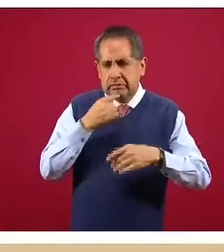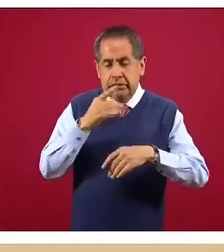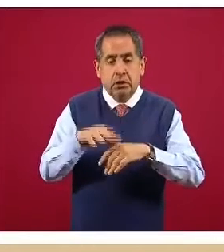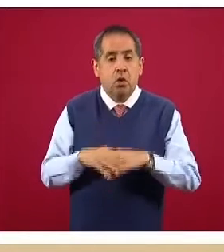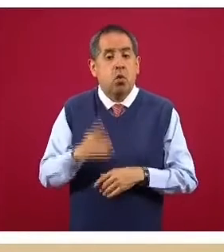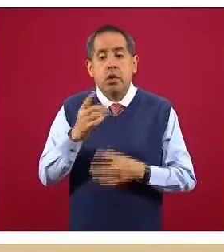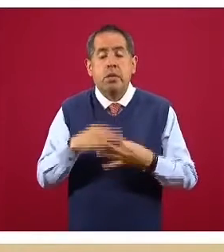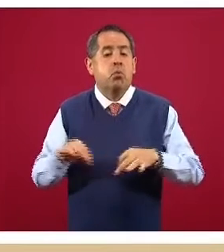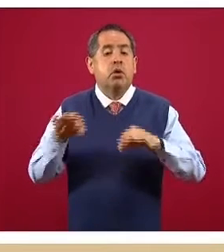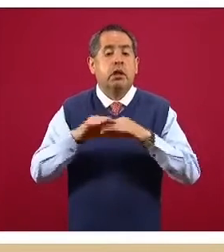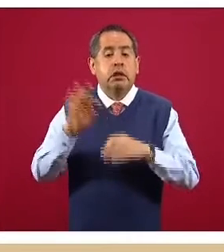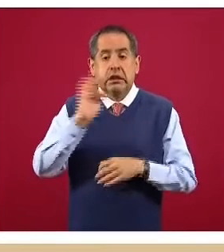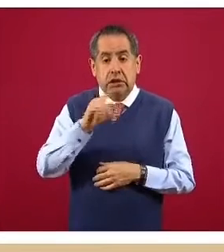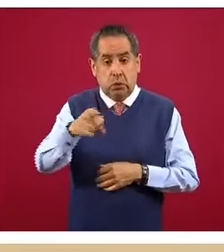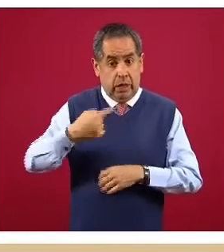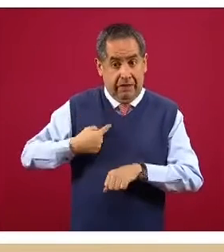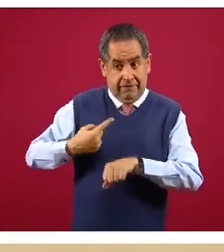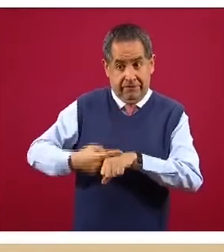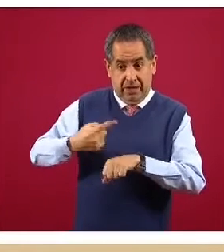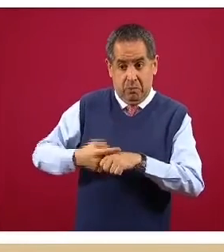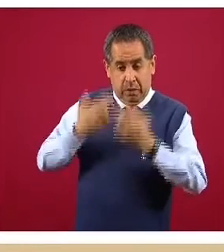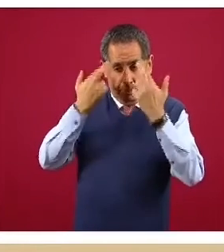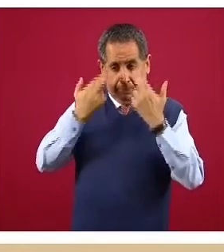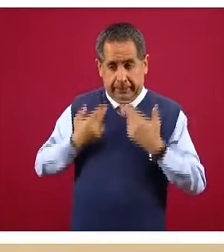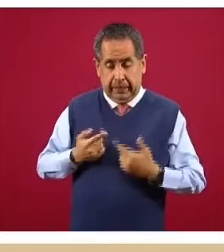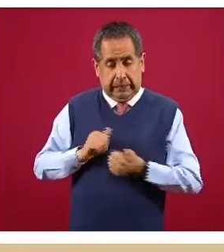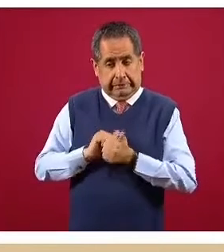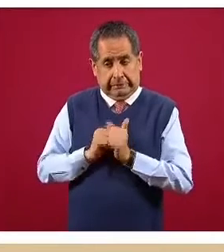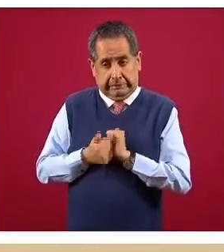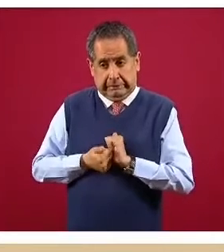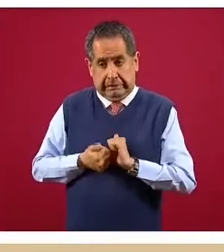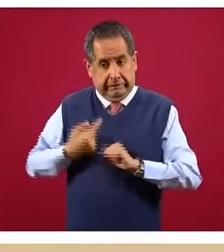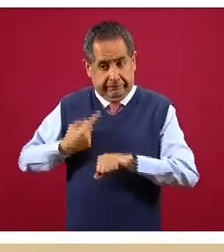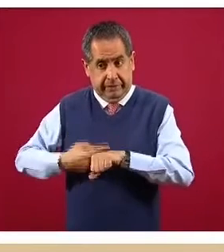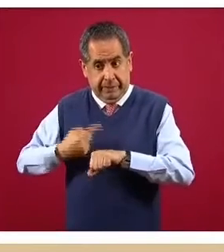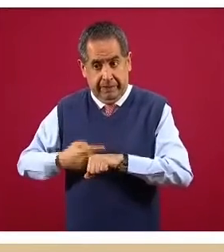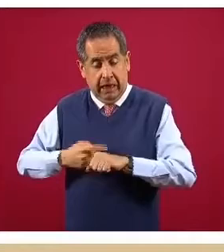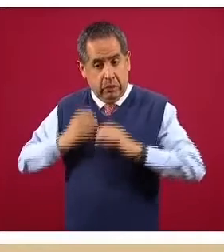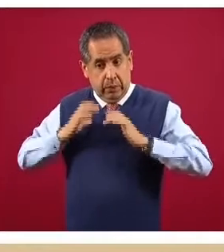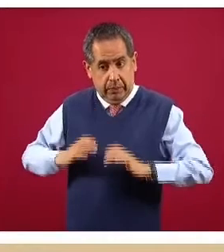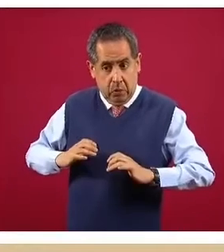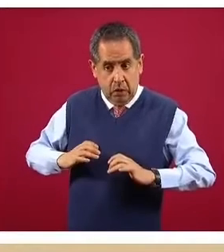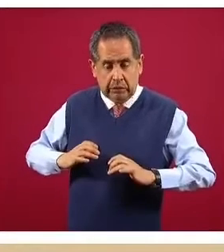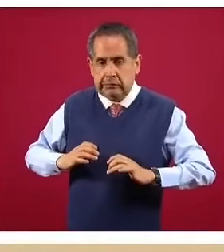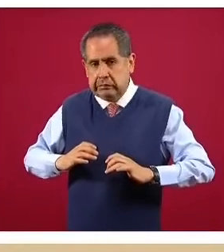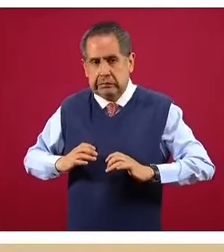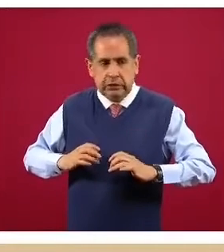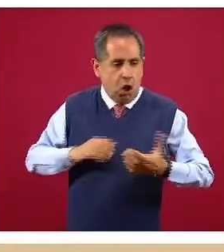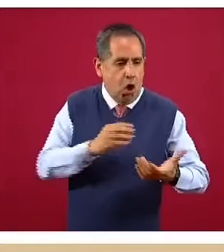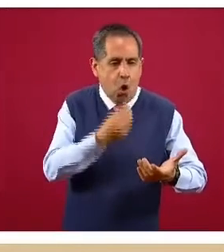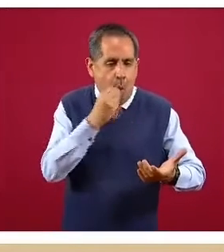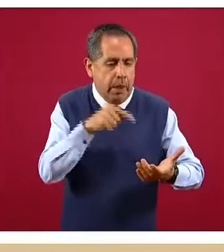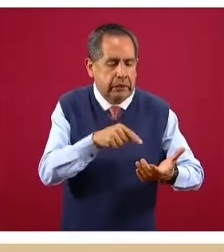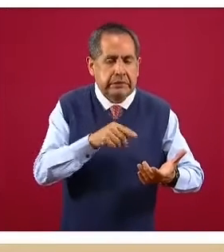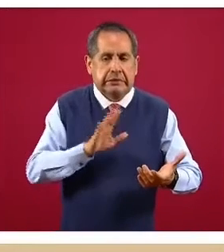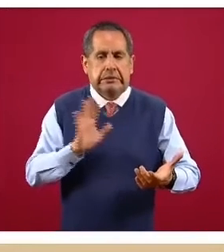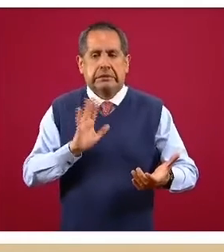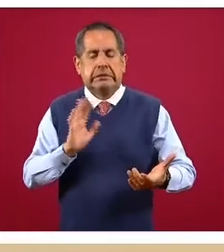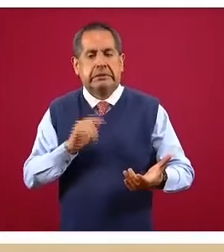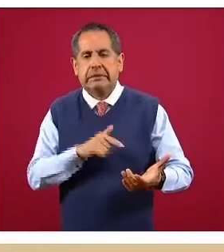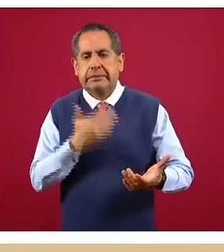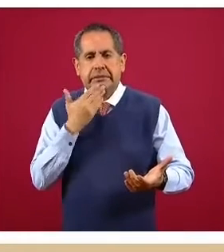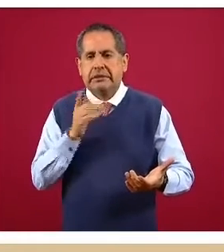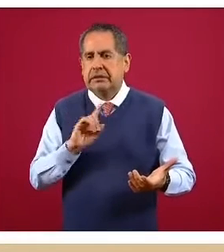Es importante que si tienes estas enfermedades cardiometabólicas, y estar fijándose en lo que está comiendo. Hemos